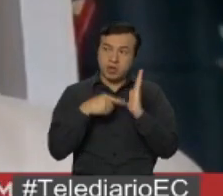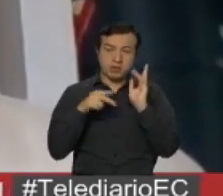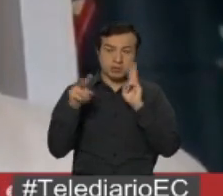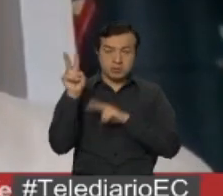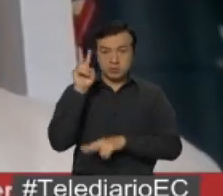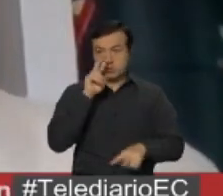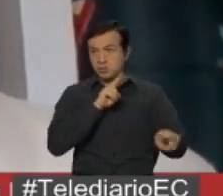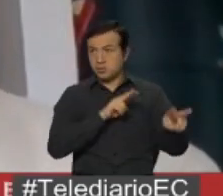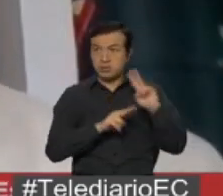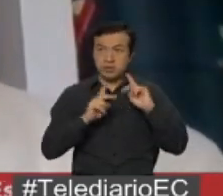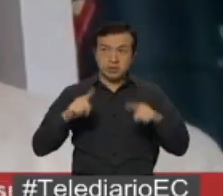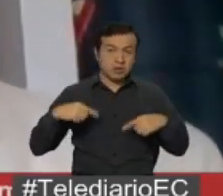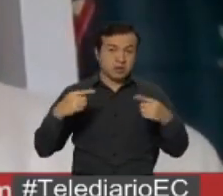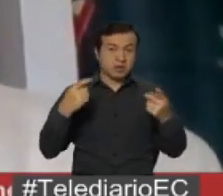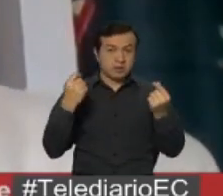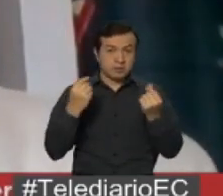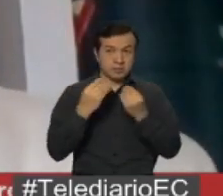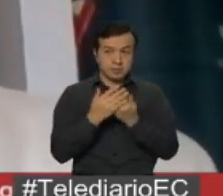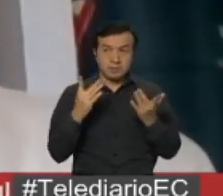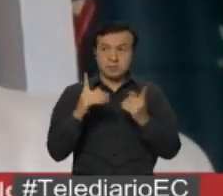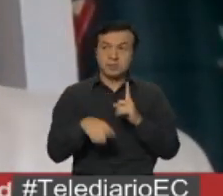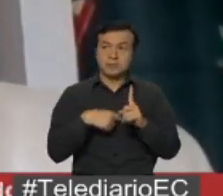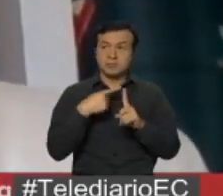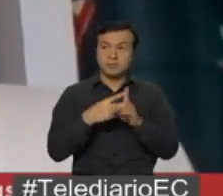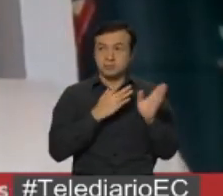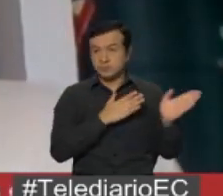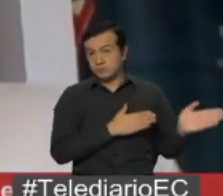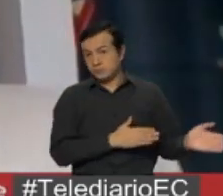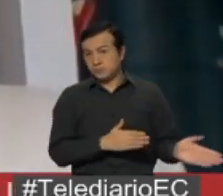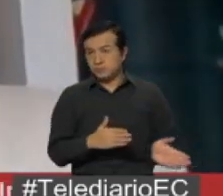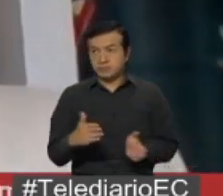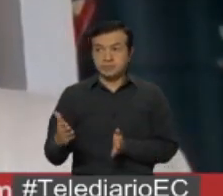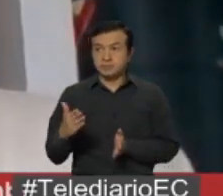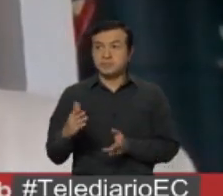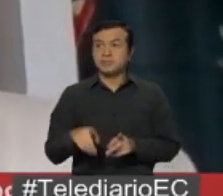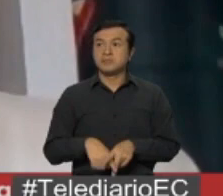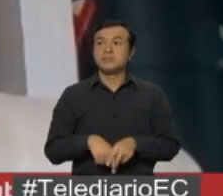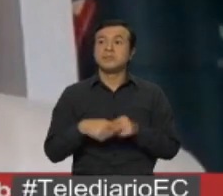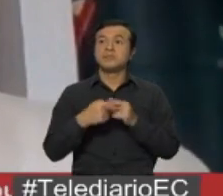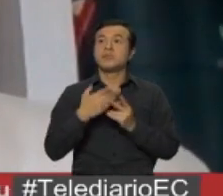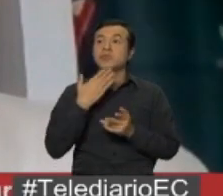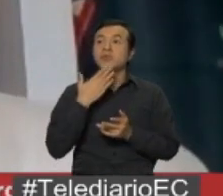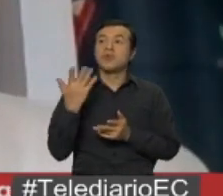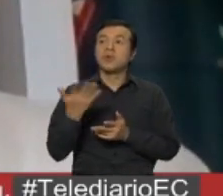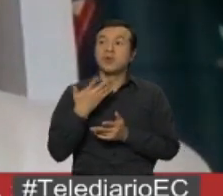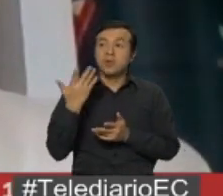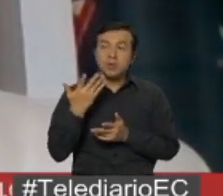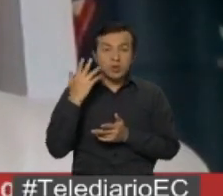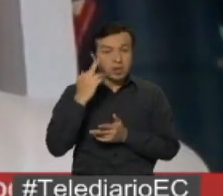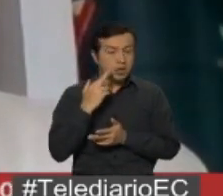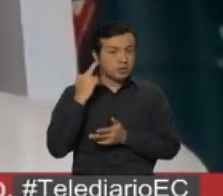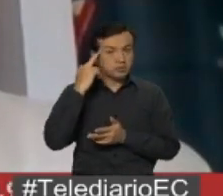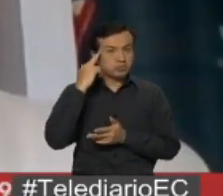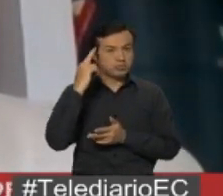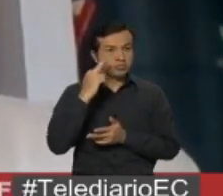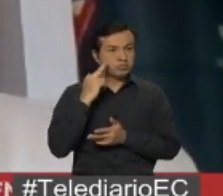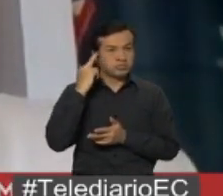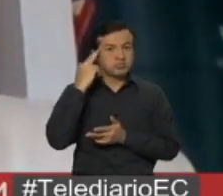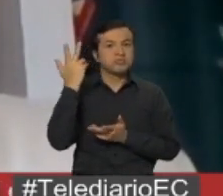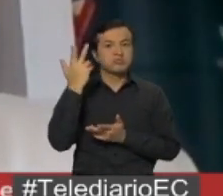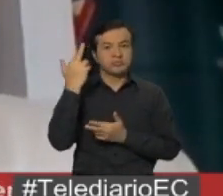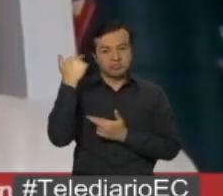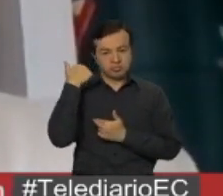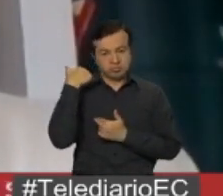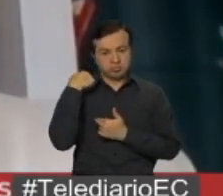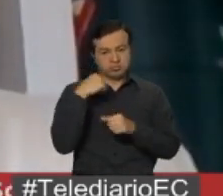diario de liquidez pero también en los otros sectores en empezar a tener cuáles son las lógicas de lo que es el rol